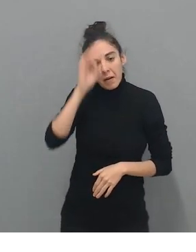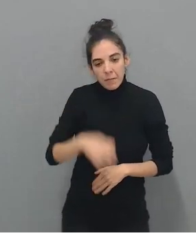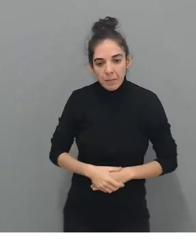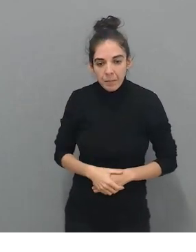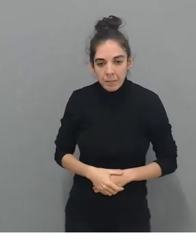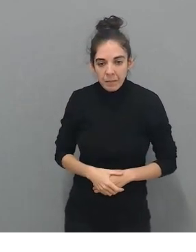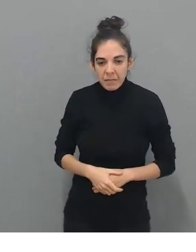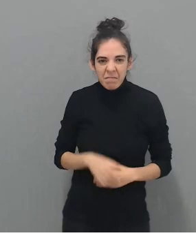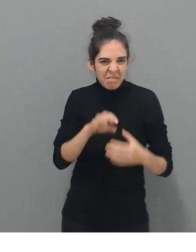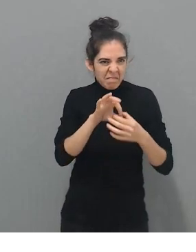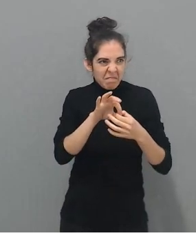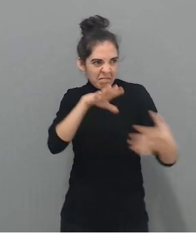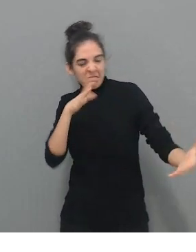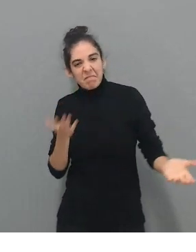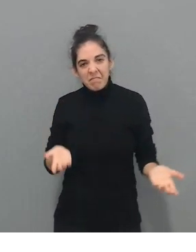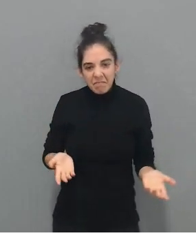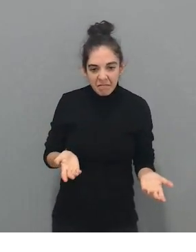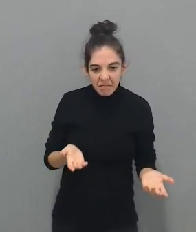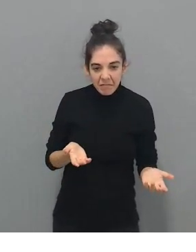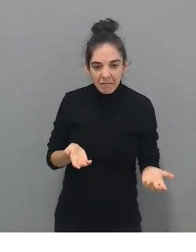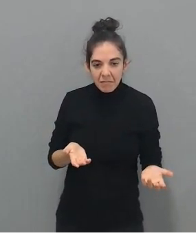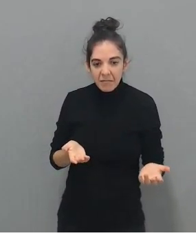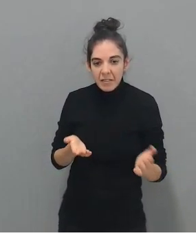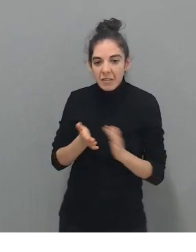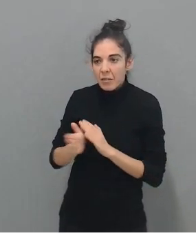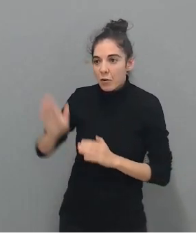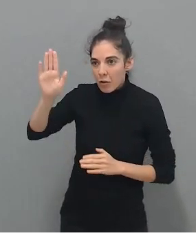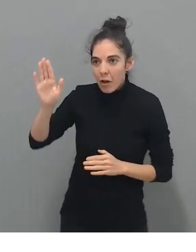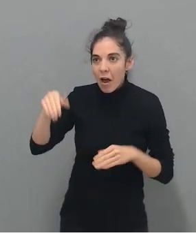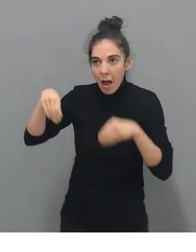¿Qué tiene que ver eso? ¿Y tú fuiste tú y le dijiste? No, yo no me voy a presentar a Presidenta.